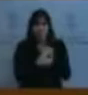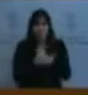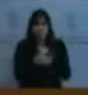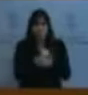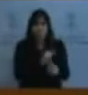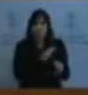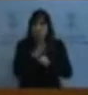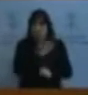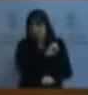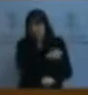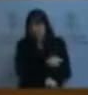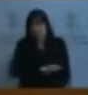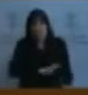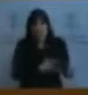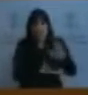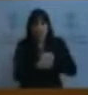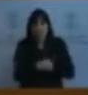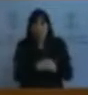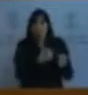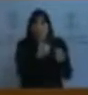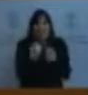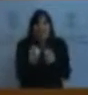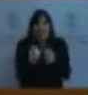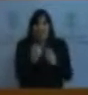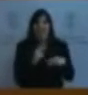una respuesta actualizada.